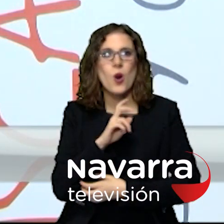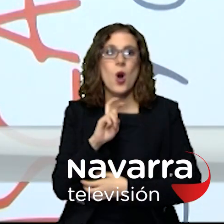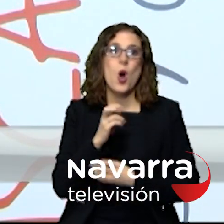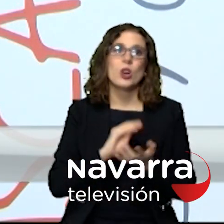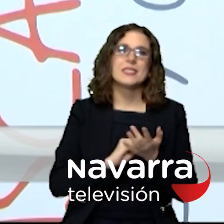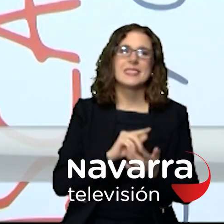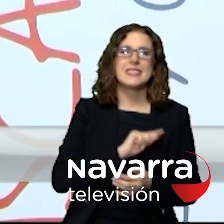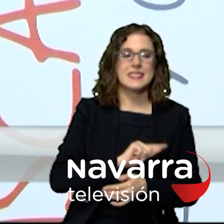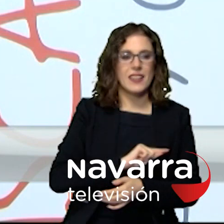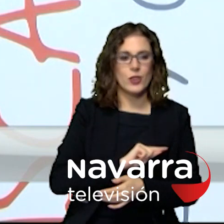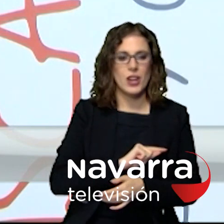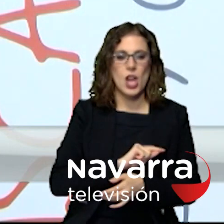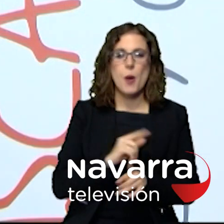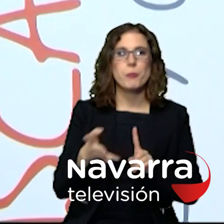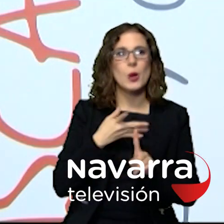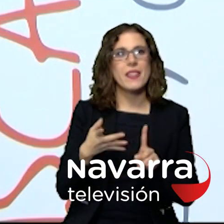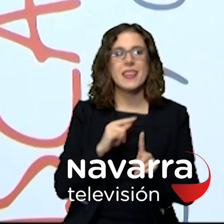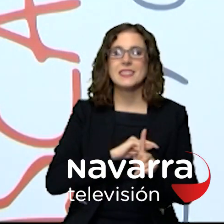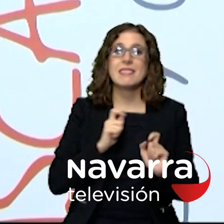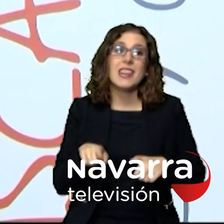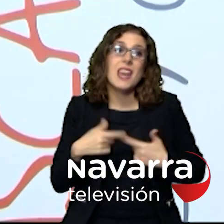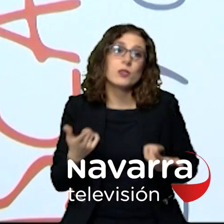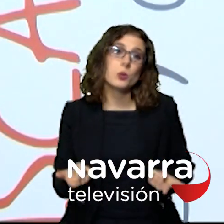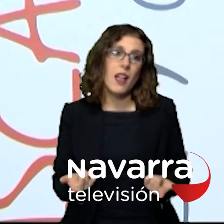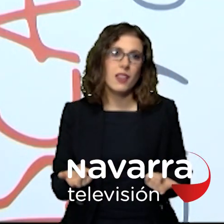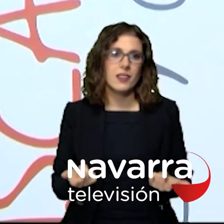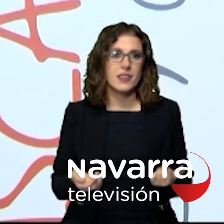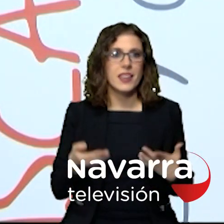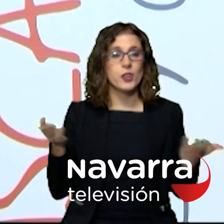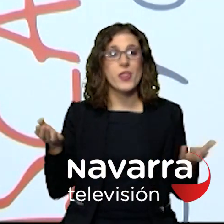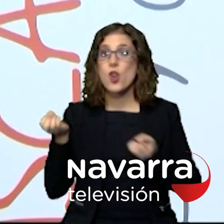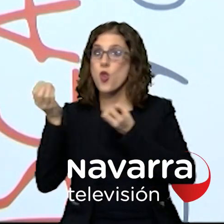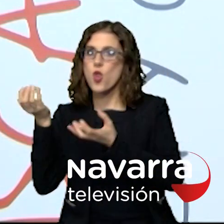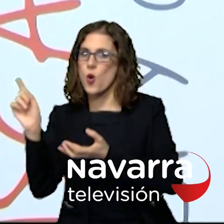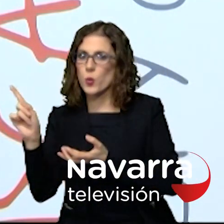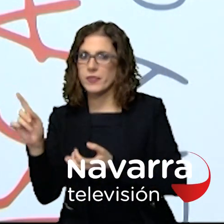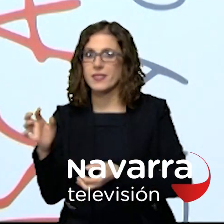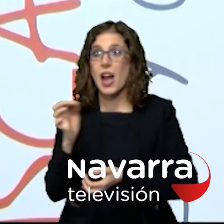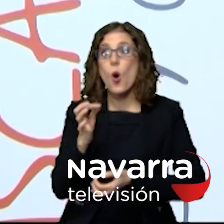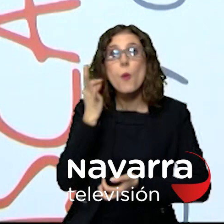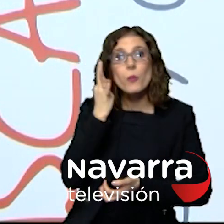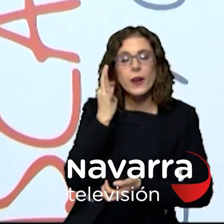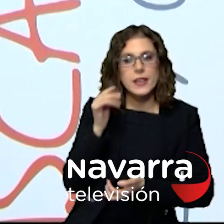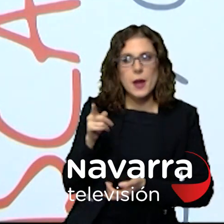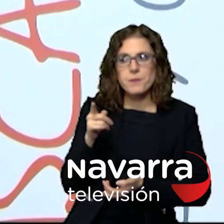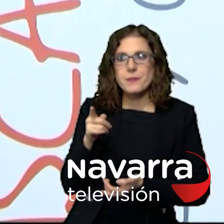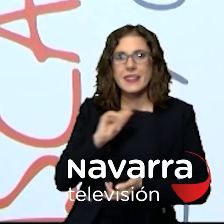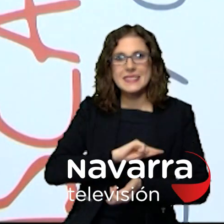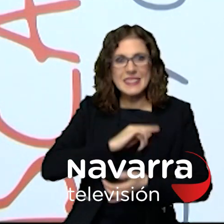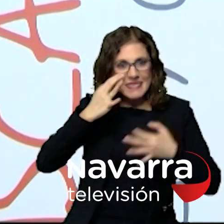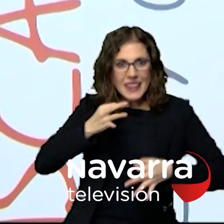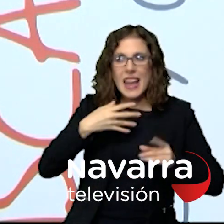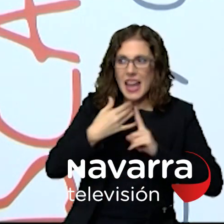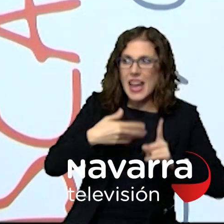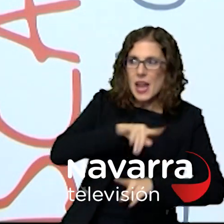muy naturalizada la violencia que hace que no salga la luz o que ella misma no sea capaz de detectar que está viviendo un